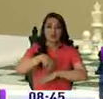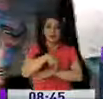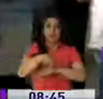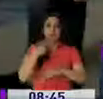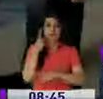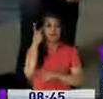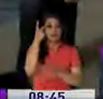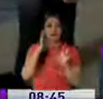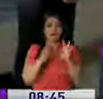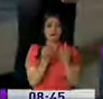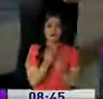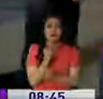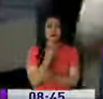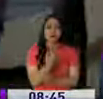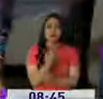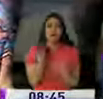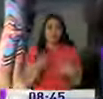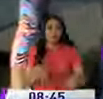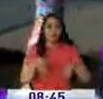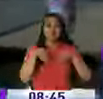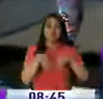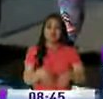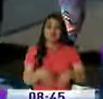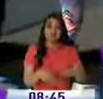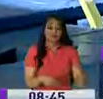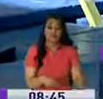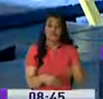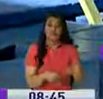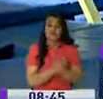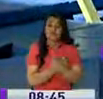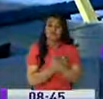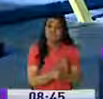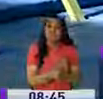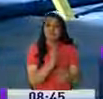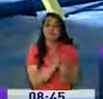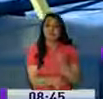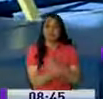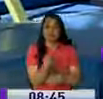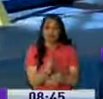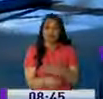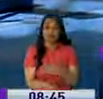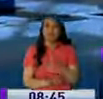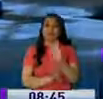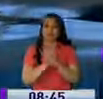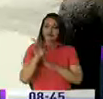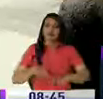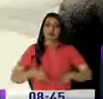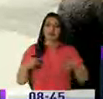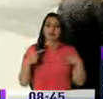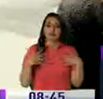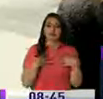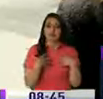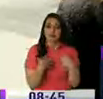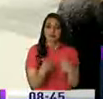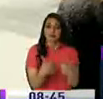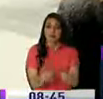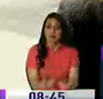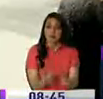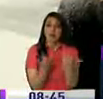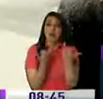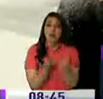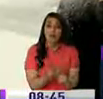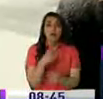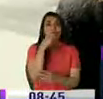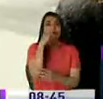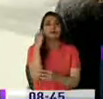de familia aseguran que si inculcan desde edades tempranas el amor al deporte, sus hijos tendrán una vida sana. Que ahora los niños a veces